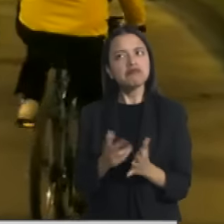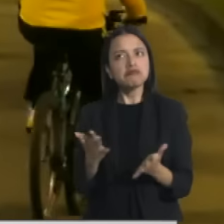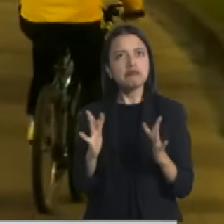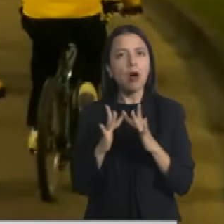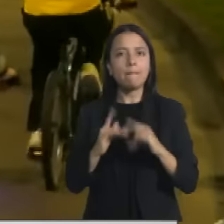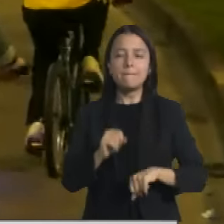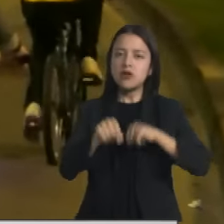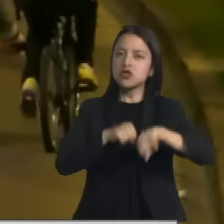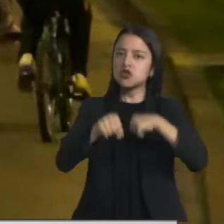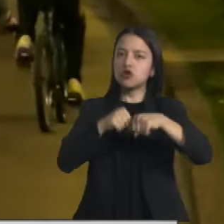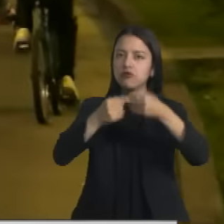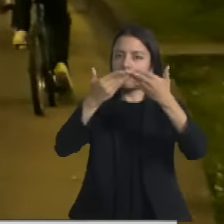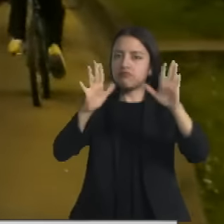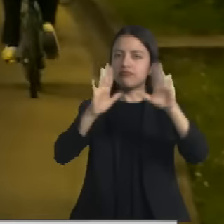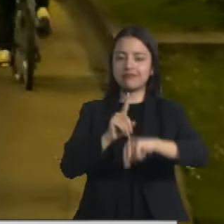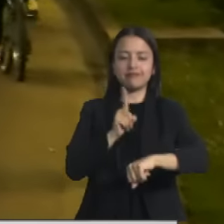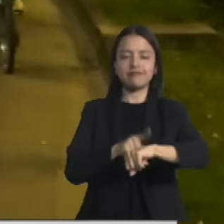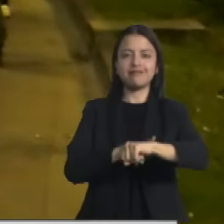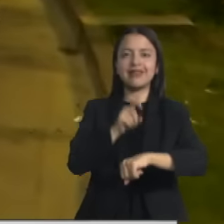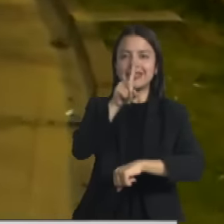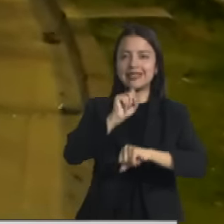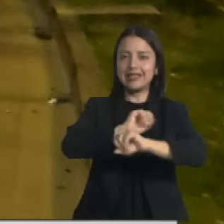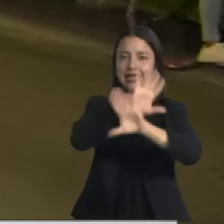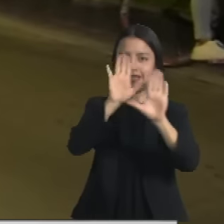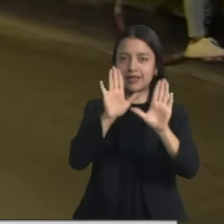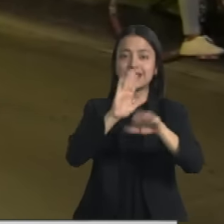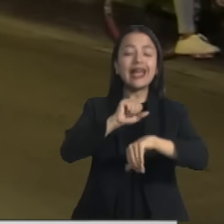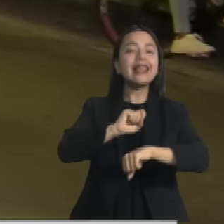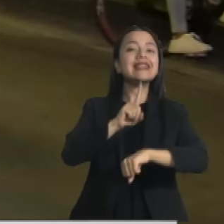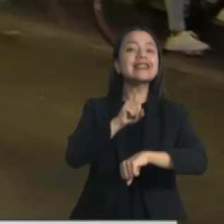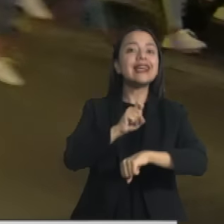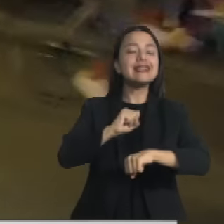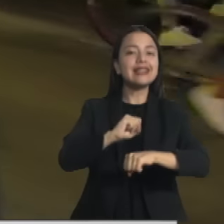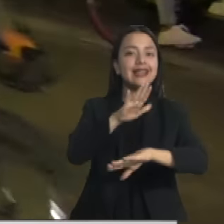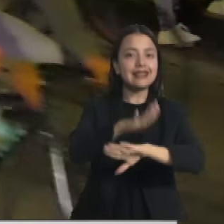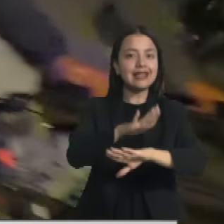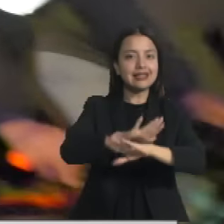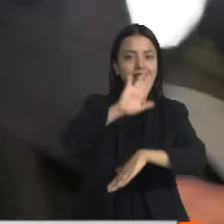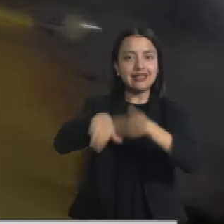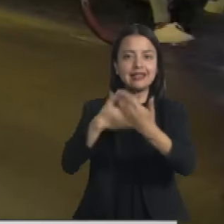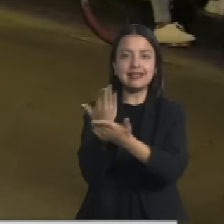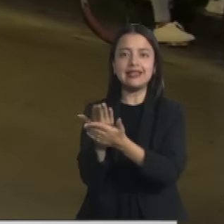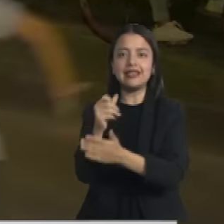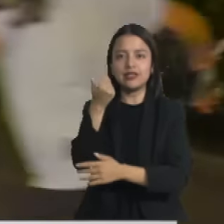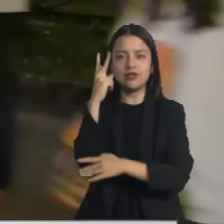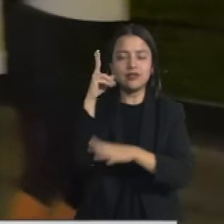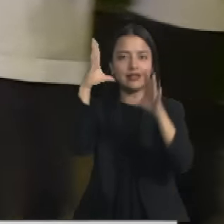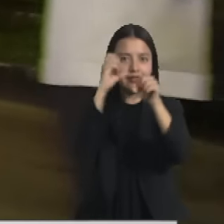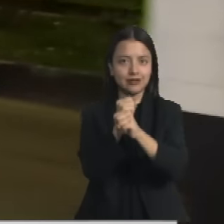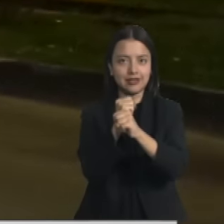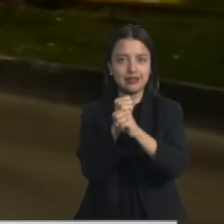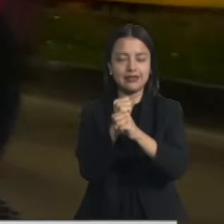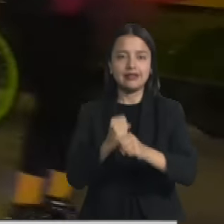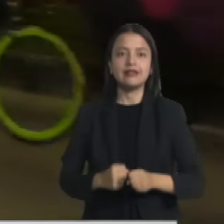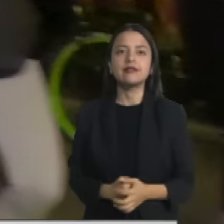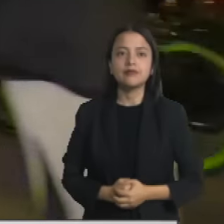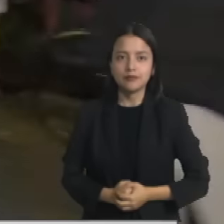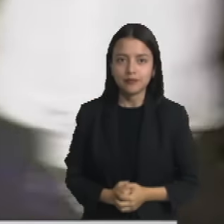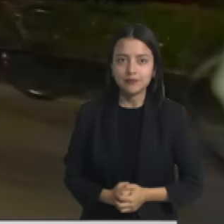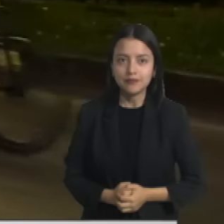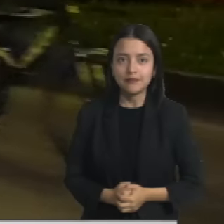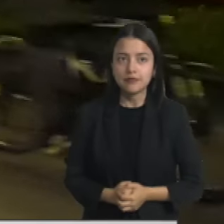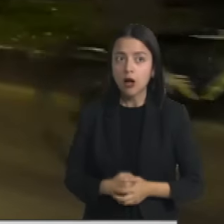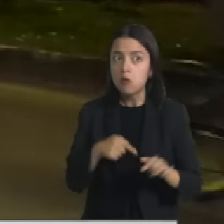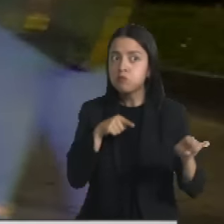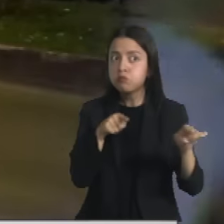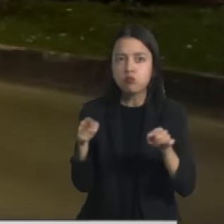ciclovía nocturna para hoy. Iniciará a partir de las 6 de la tarde y se extenderá hasta la medianoche. Los principales corredores viales en